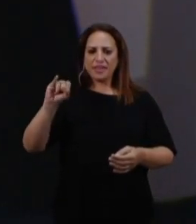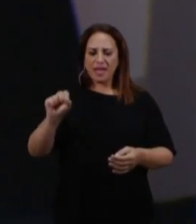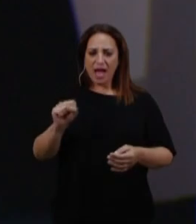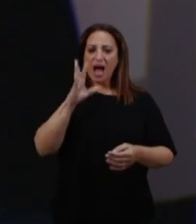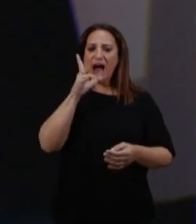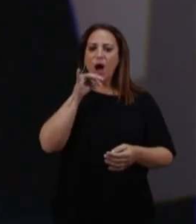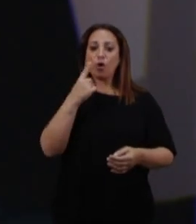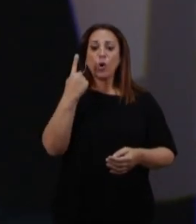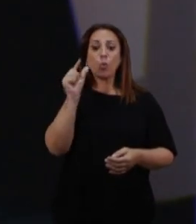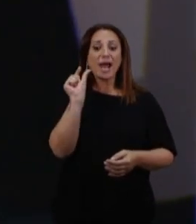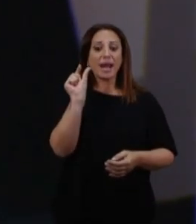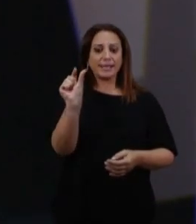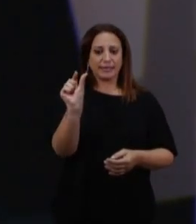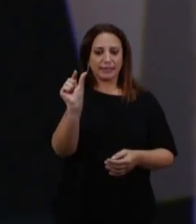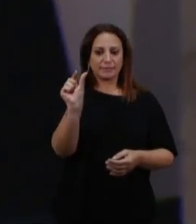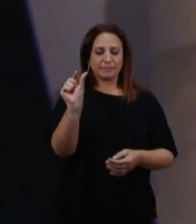letra.